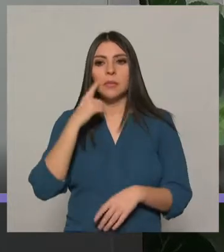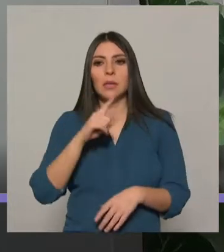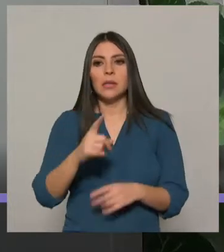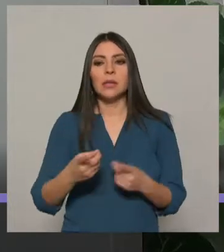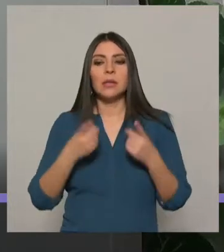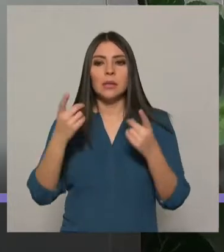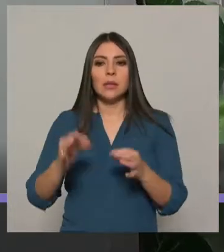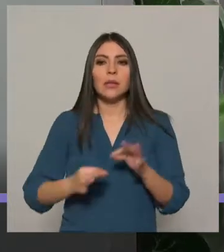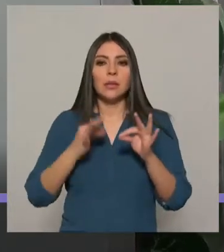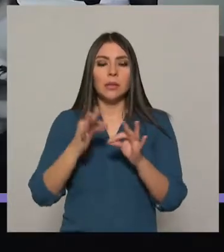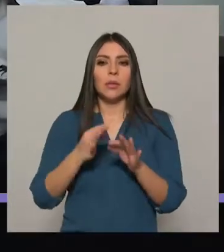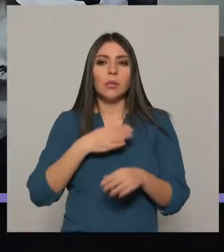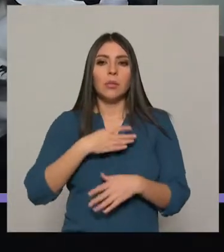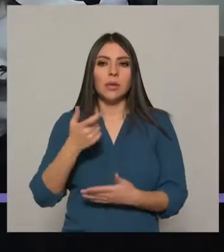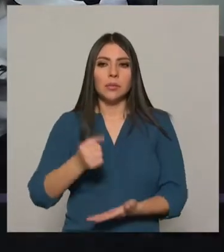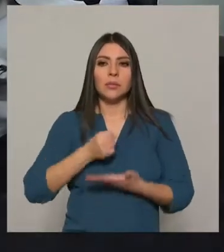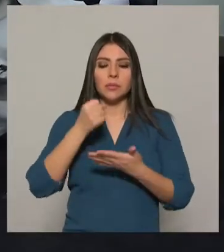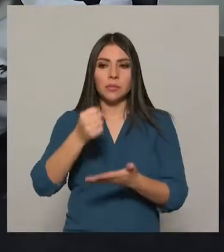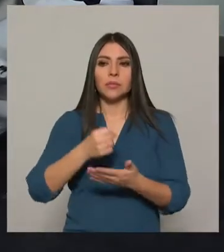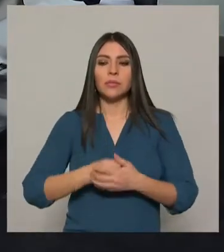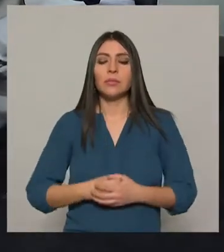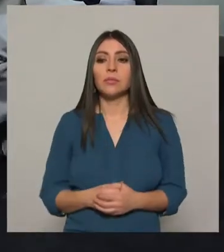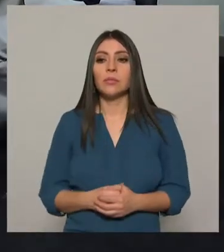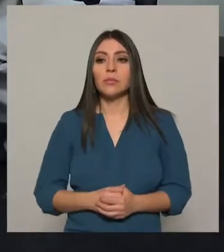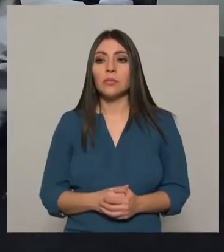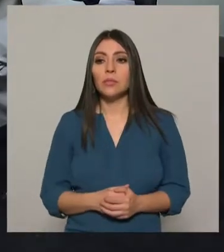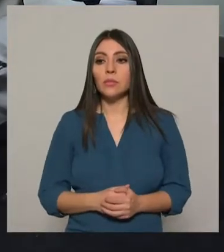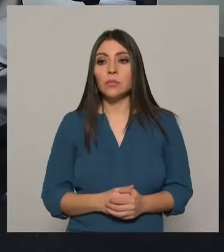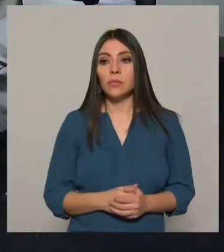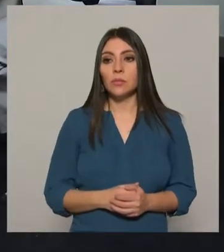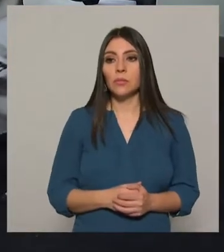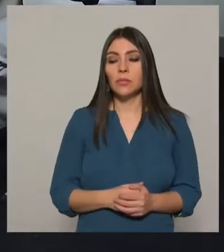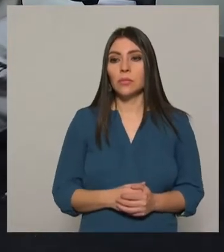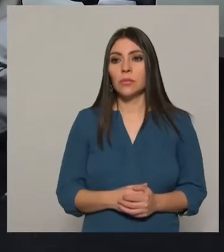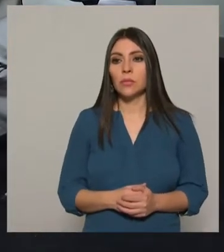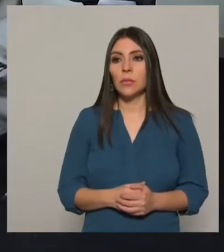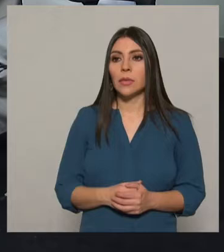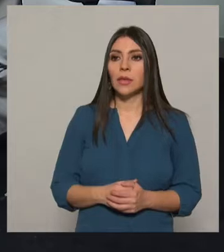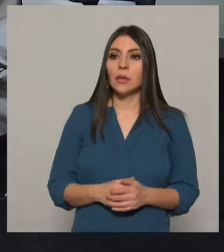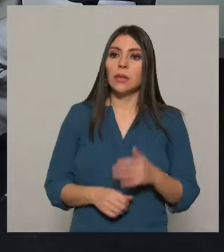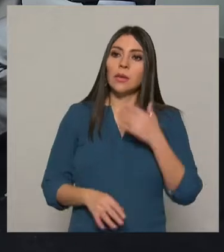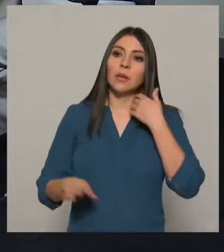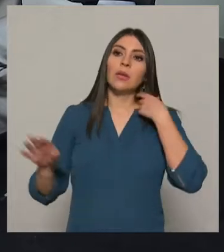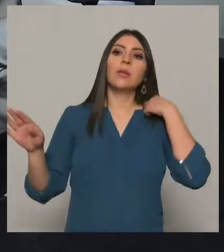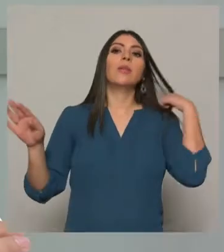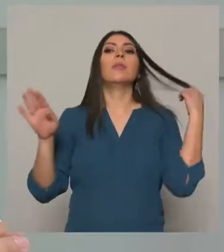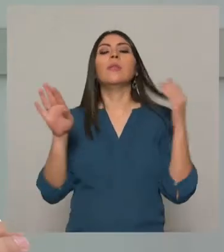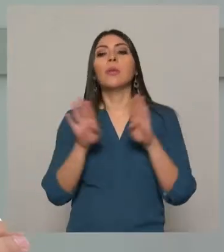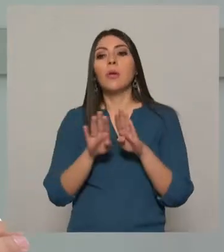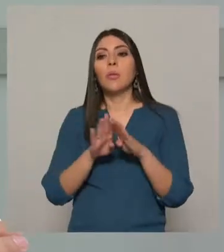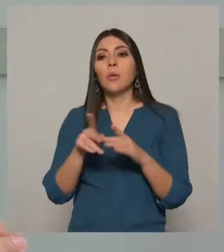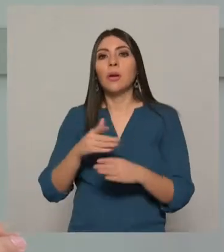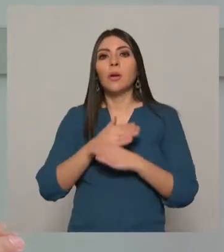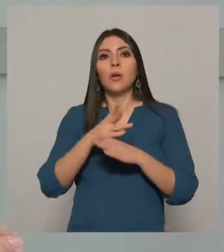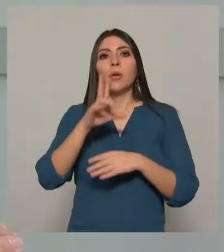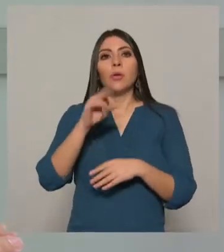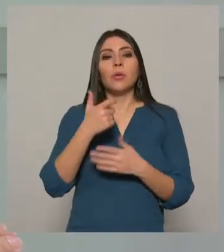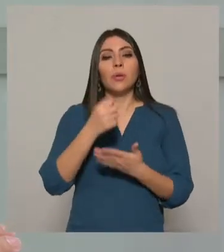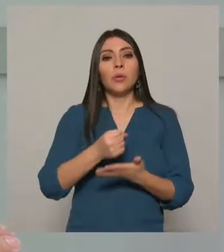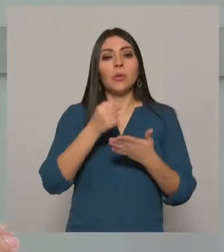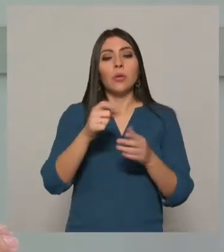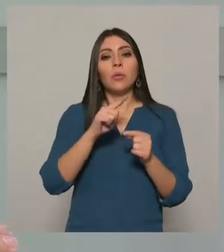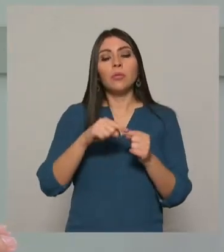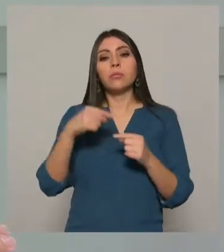ejercer un presupuesto eficiente. ¿Cómo se van a evitar los subejercicios? Bueno, me parece que ese es un tema de fondo, es prioritario que